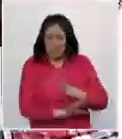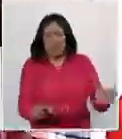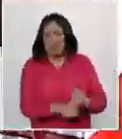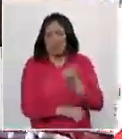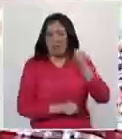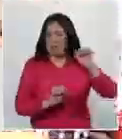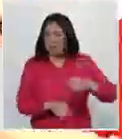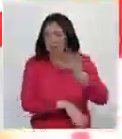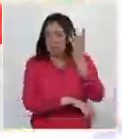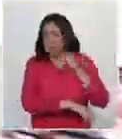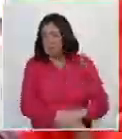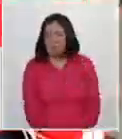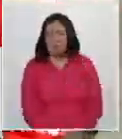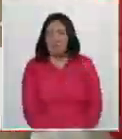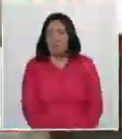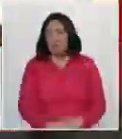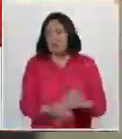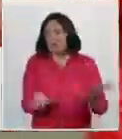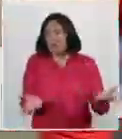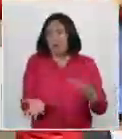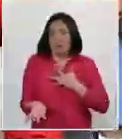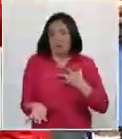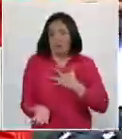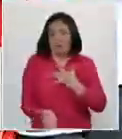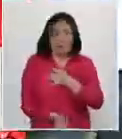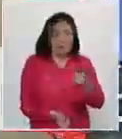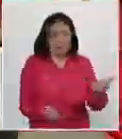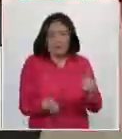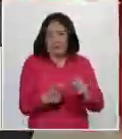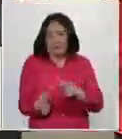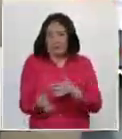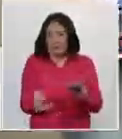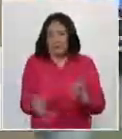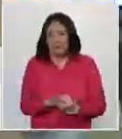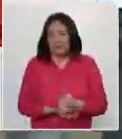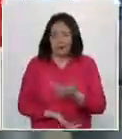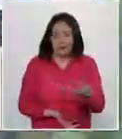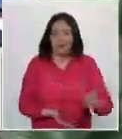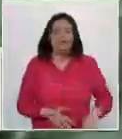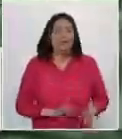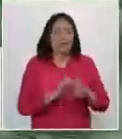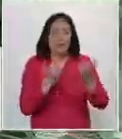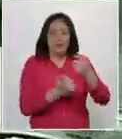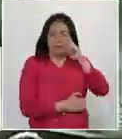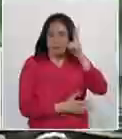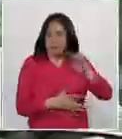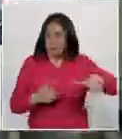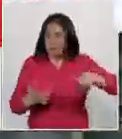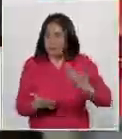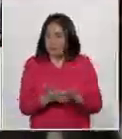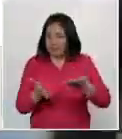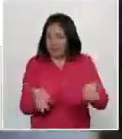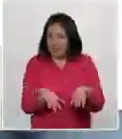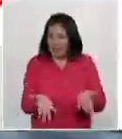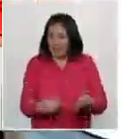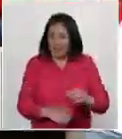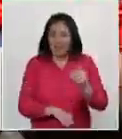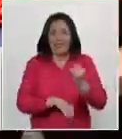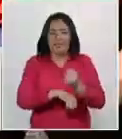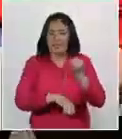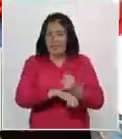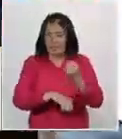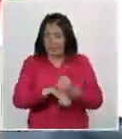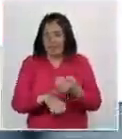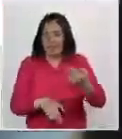sí. Bueno, es la sensación entonces de los hinchas de la Blanquirroja que llegan aquí a la Iglesia de las